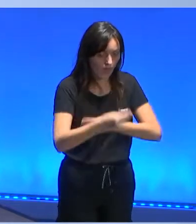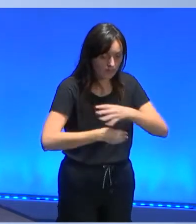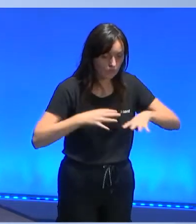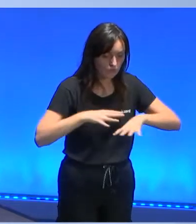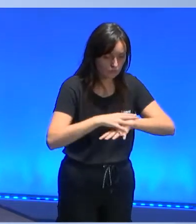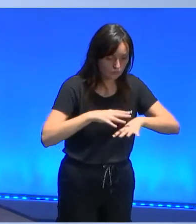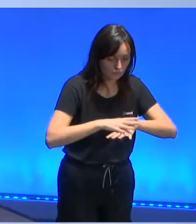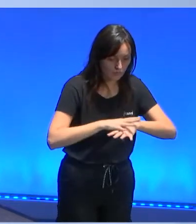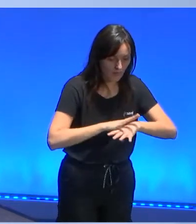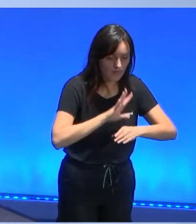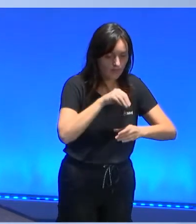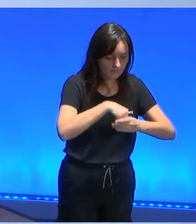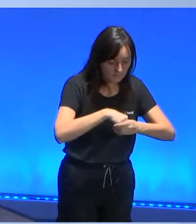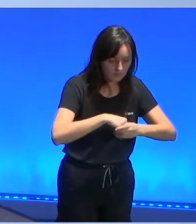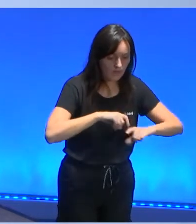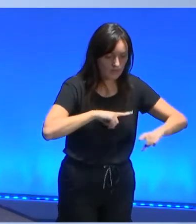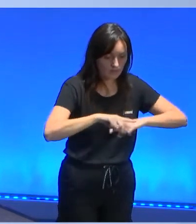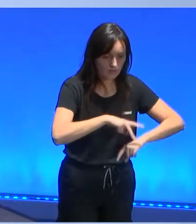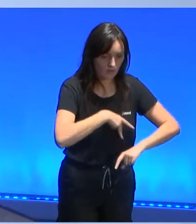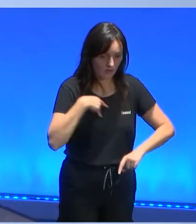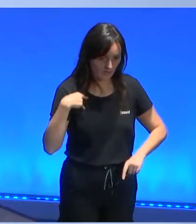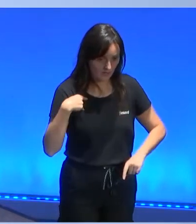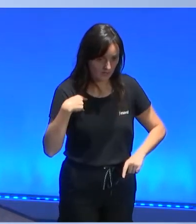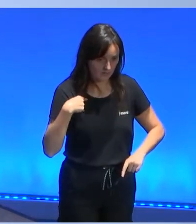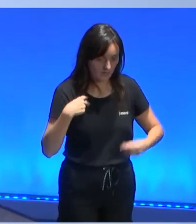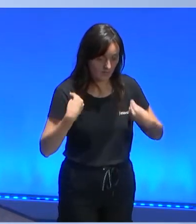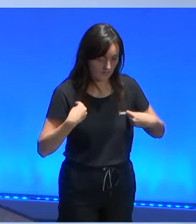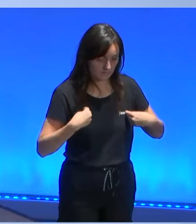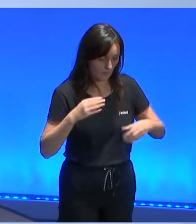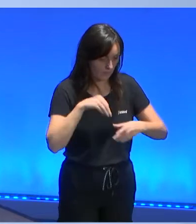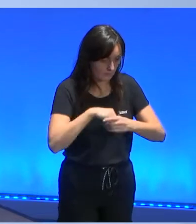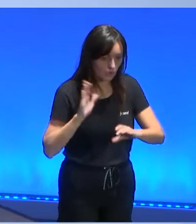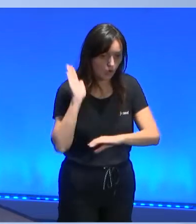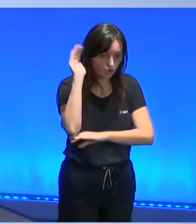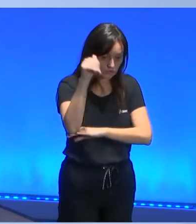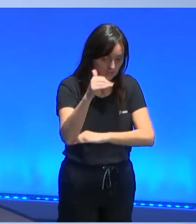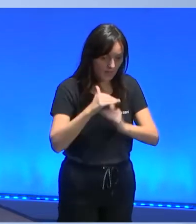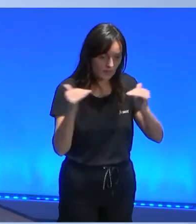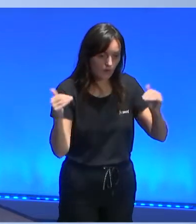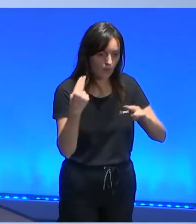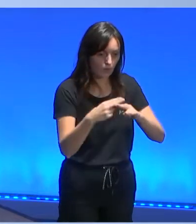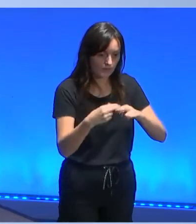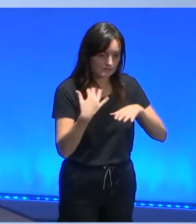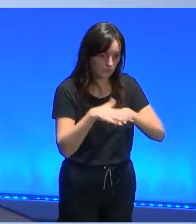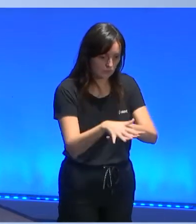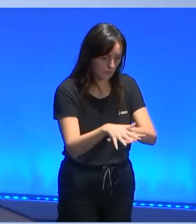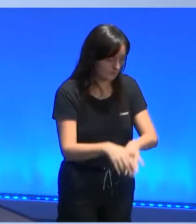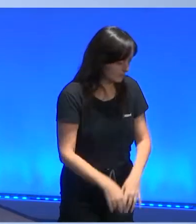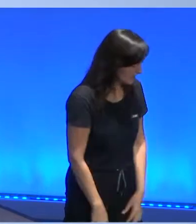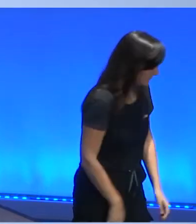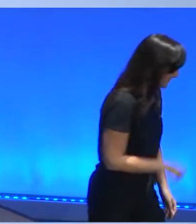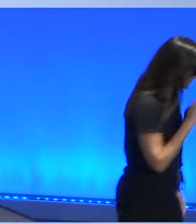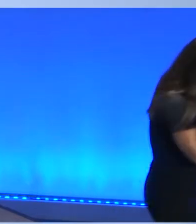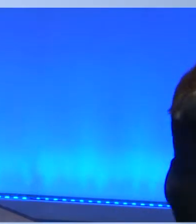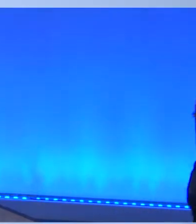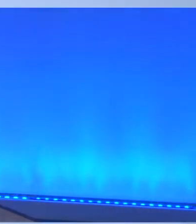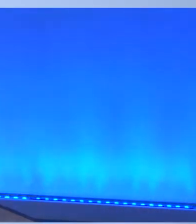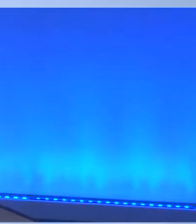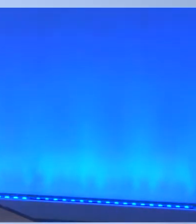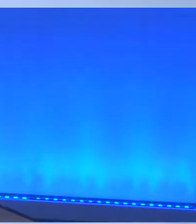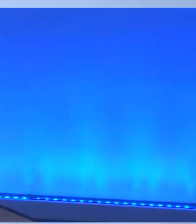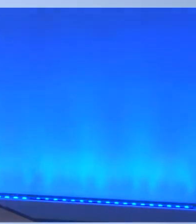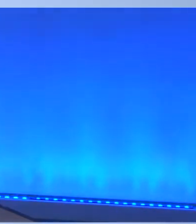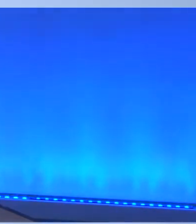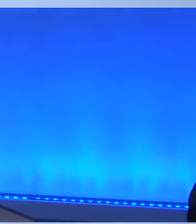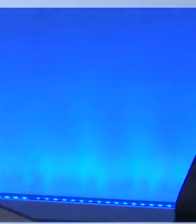dentro de la propia Dirección General, es decir, dentro de la propia Consellería de Igualdad y Políticas Inclusivas, para que así sea. Hay muchas